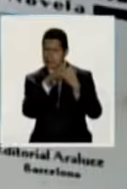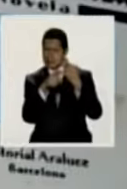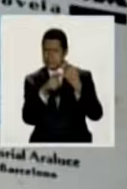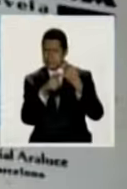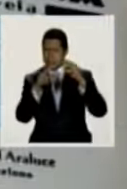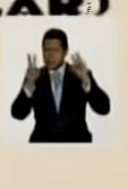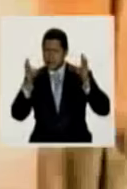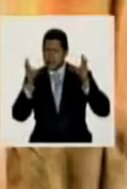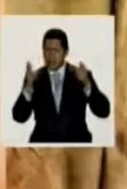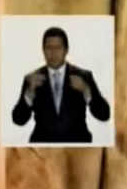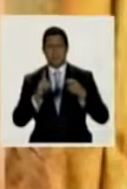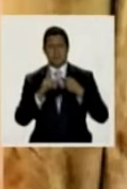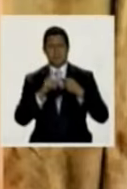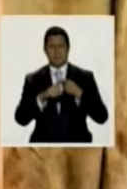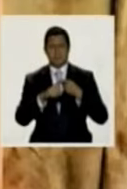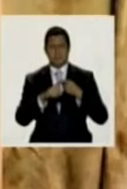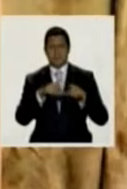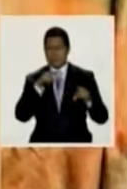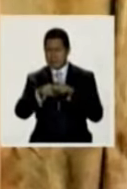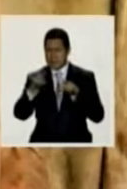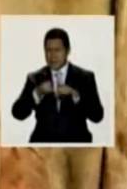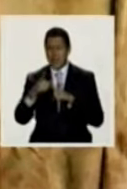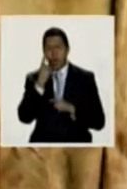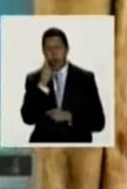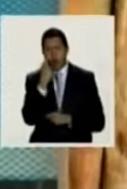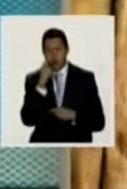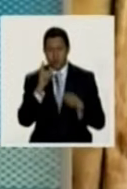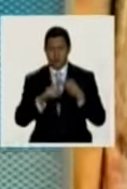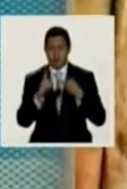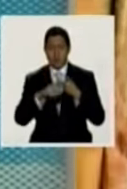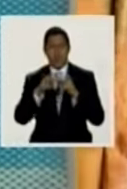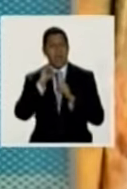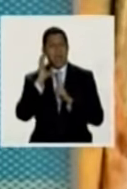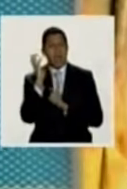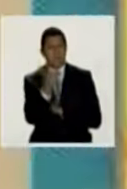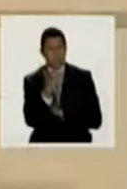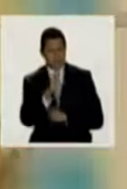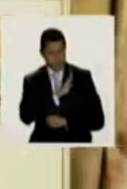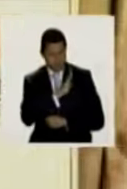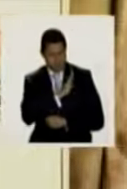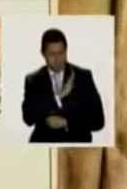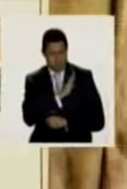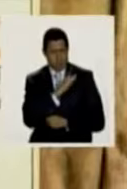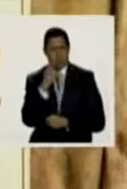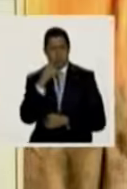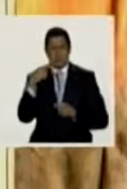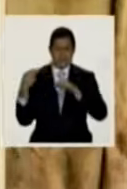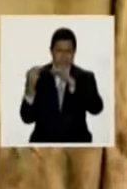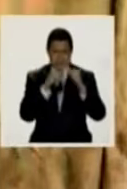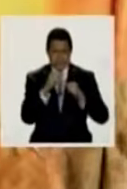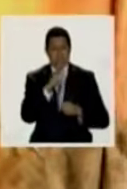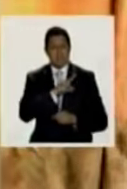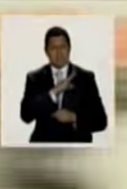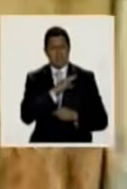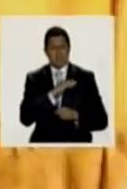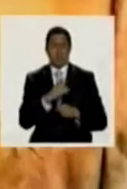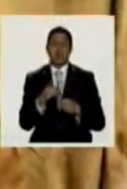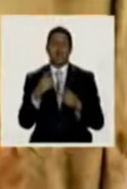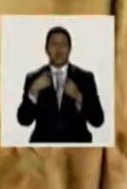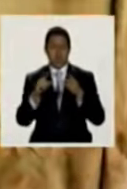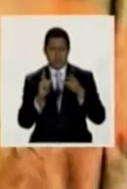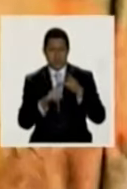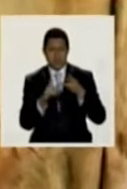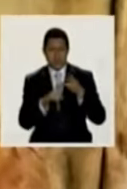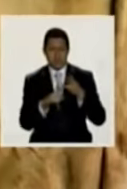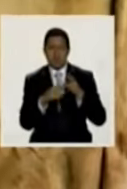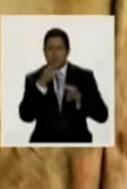grandes temáticas: los de crítica de costumbres, los de ambiente criollo, donde plantea la lucha civilización contra barbarie, y